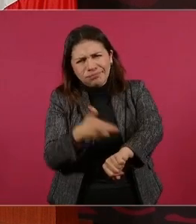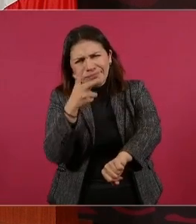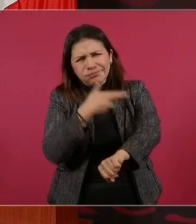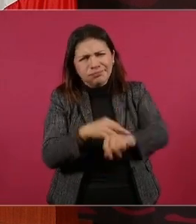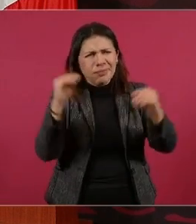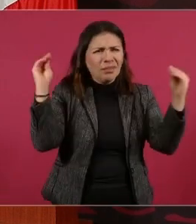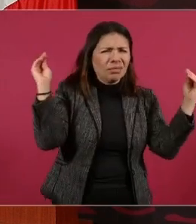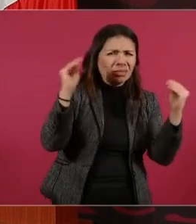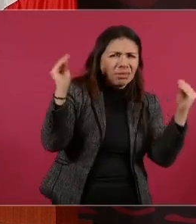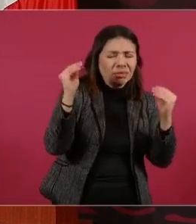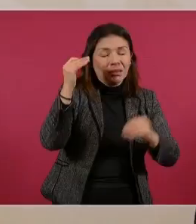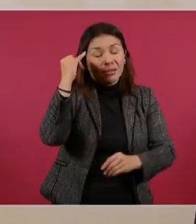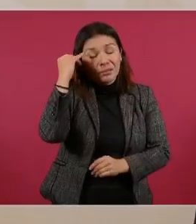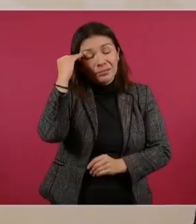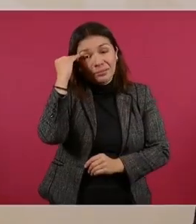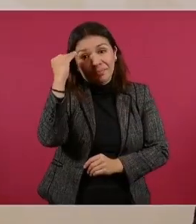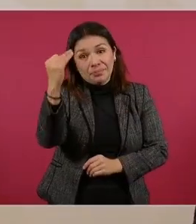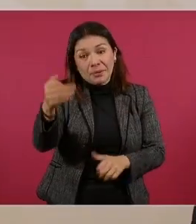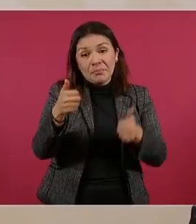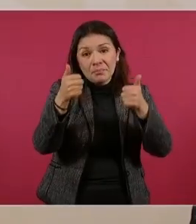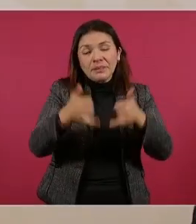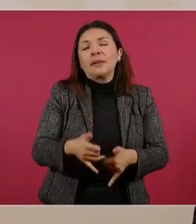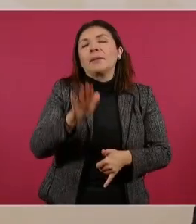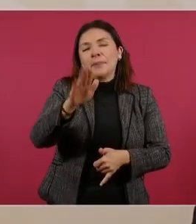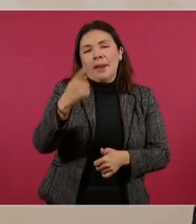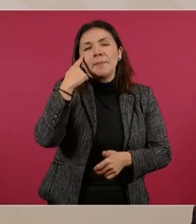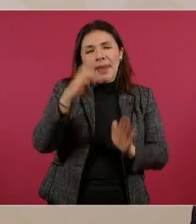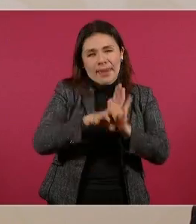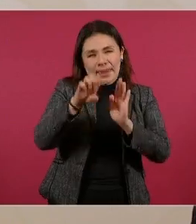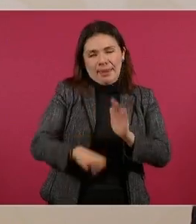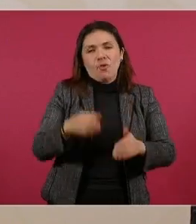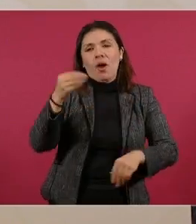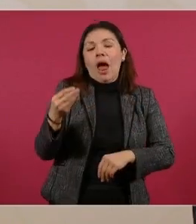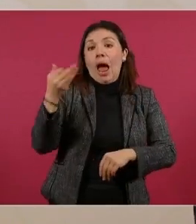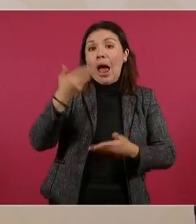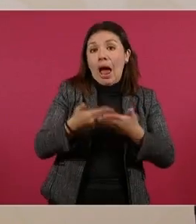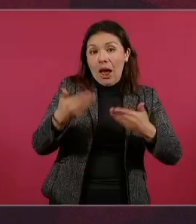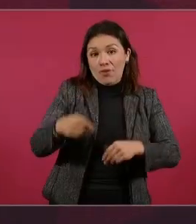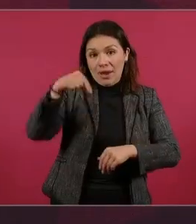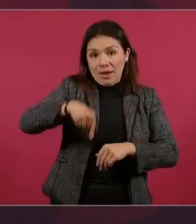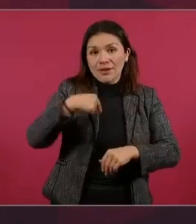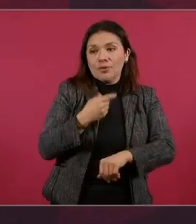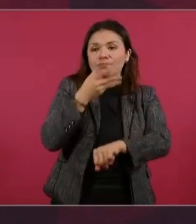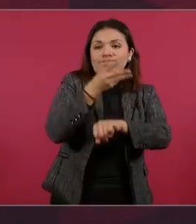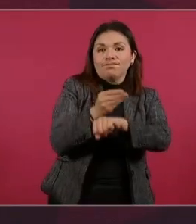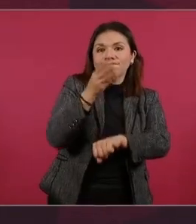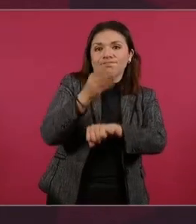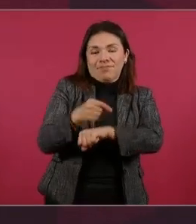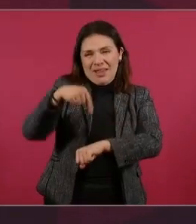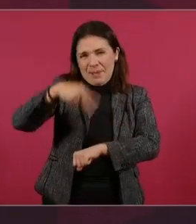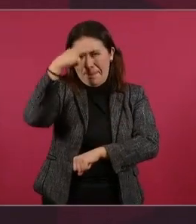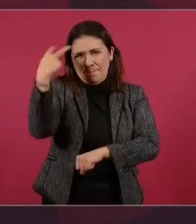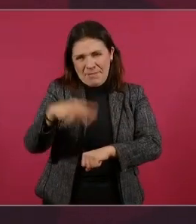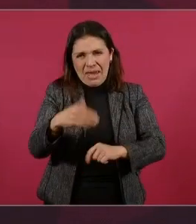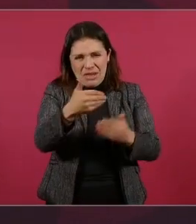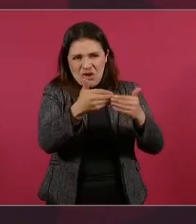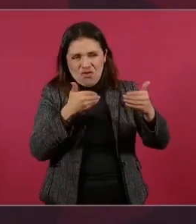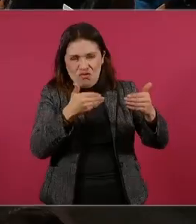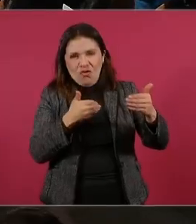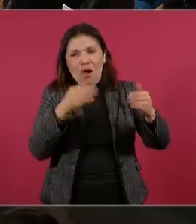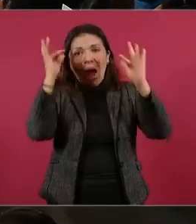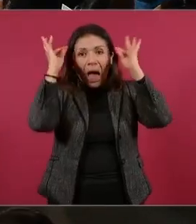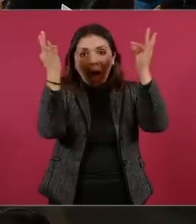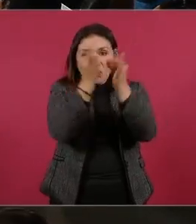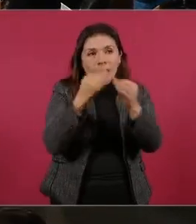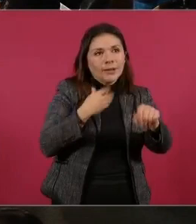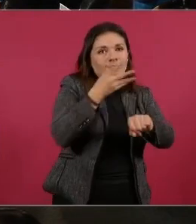Unidos estamos haciendo por ejemplo aduanas o rehabilitando aduanas del lado mexicano que vamos